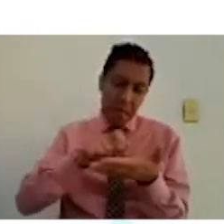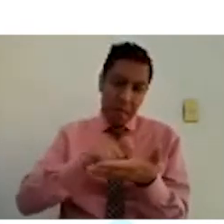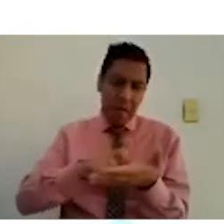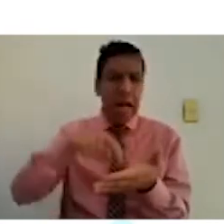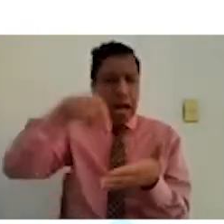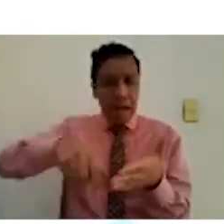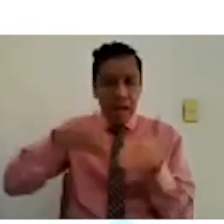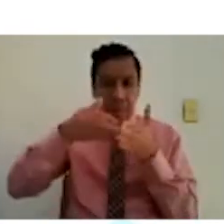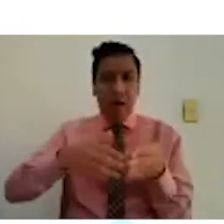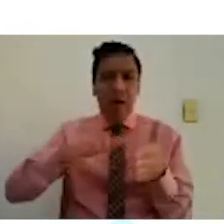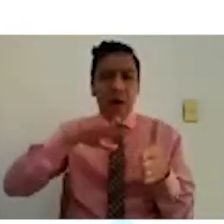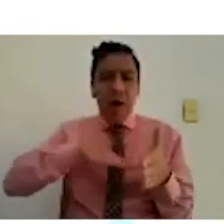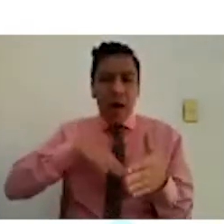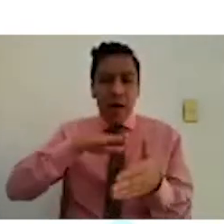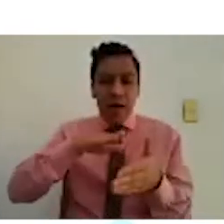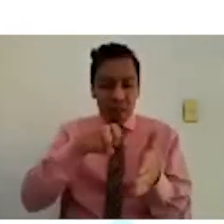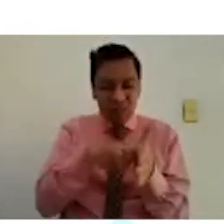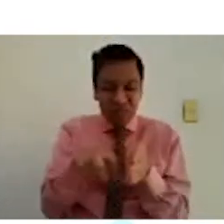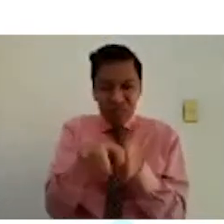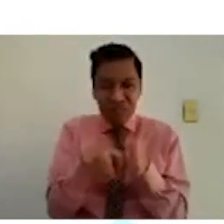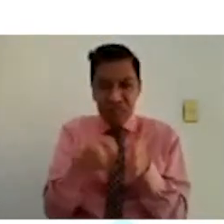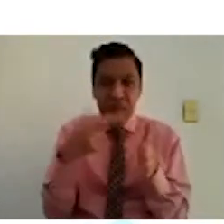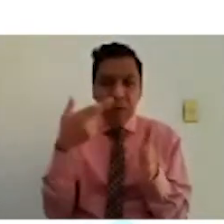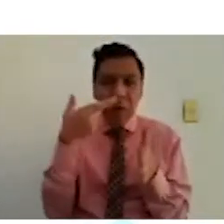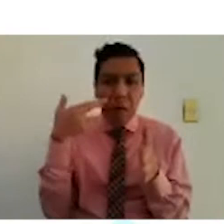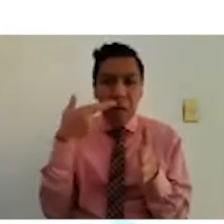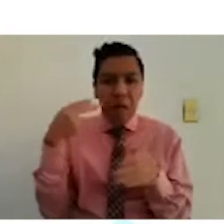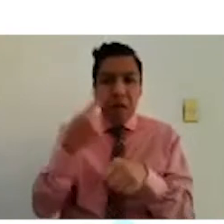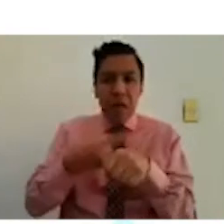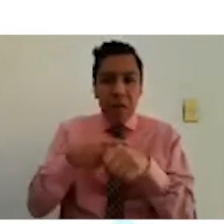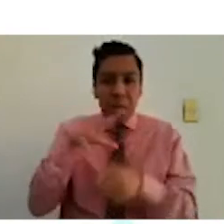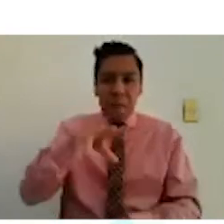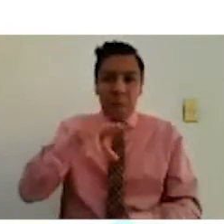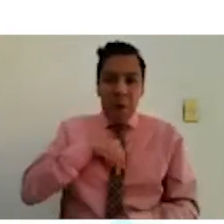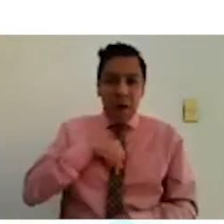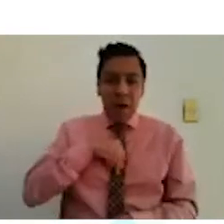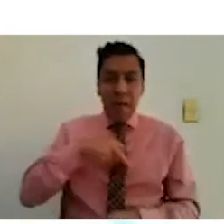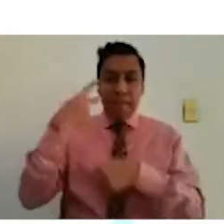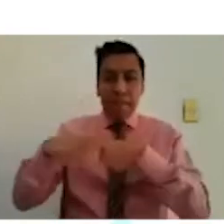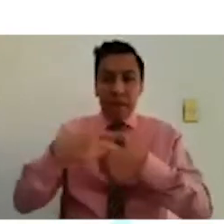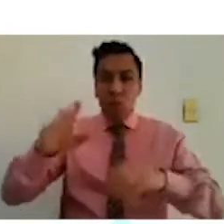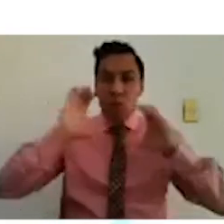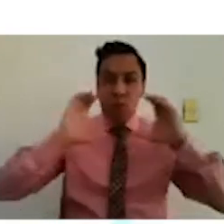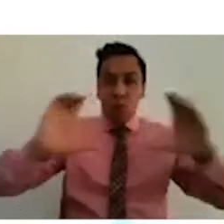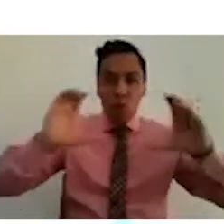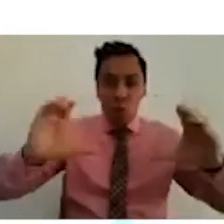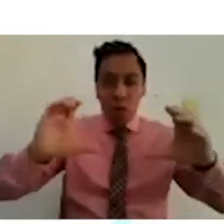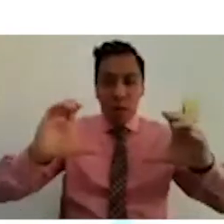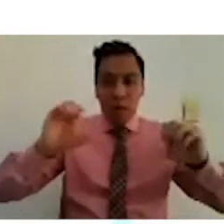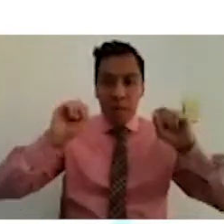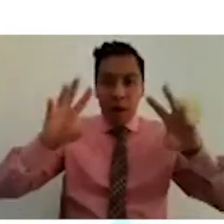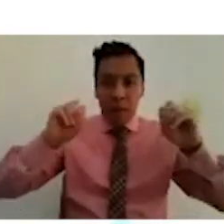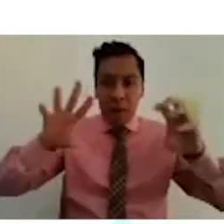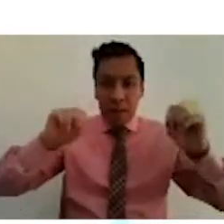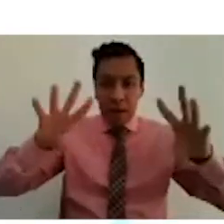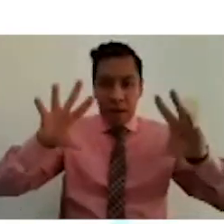tanto se apunta que hay peligro de peste. Cuando leen eso, enseguida la principal señal es que hay peligro